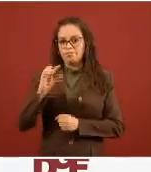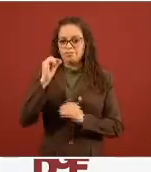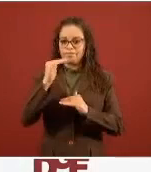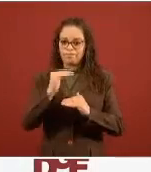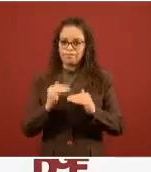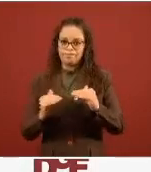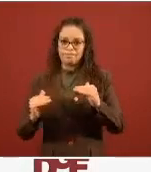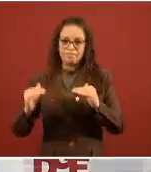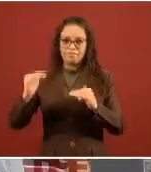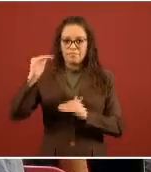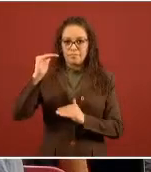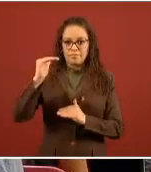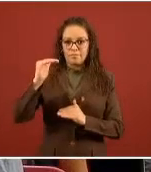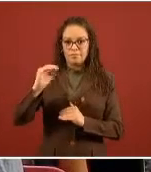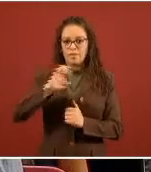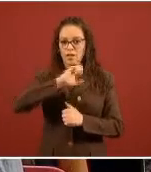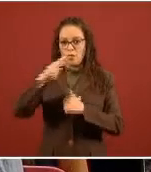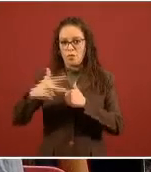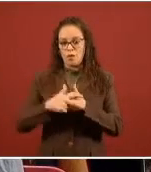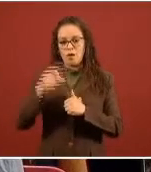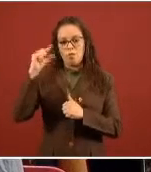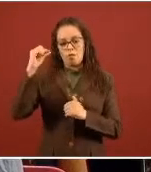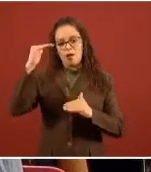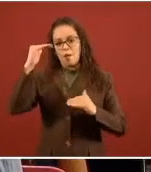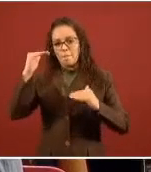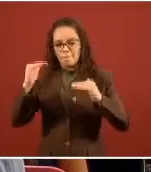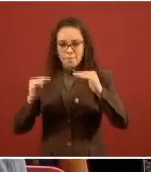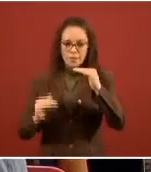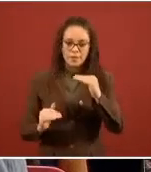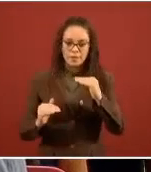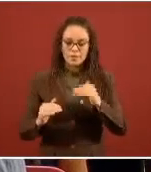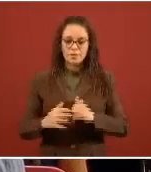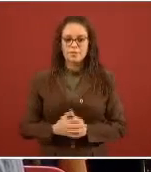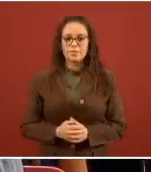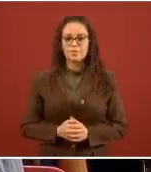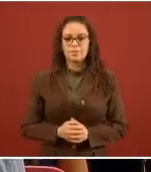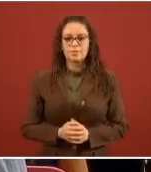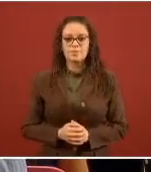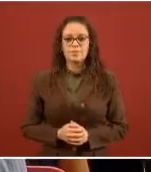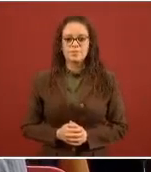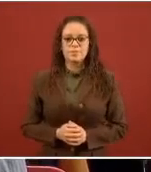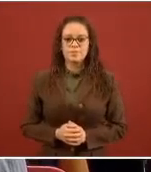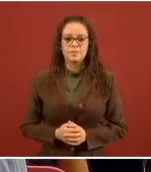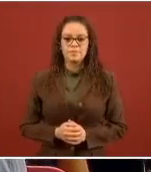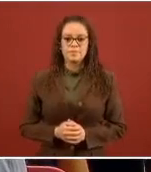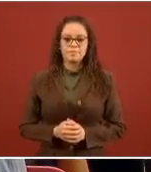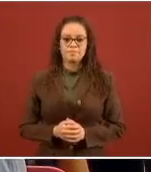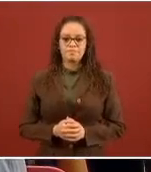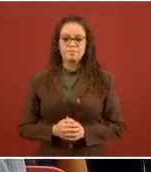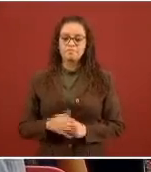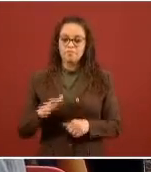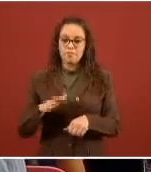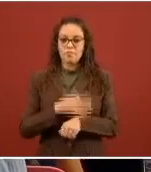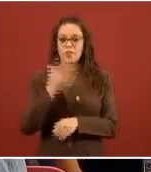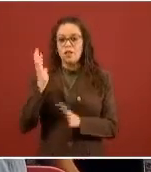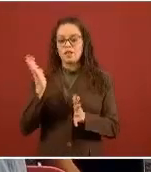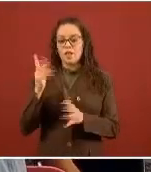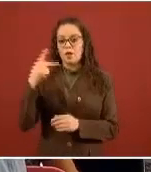delantera, en función de que en Europa empezarán a ser cada vez menos y menos casos, dado que estarán en la parte descendente de su